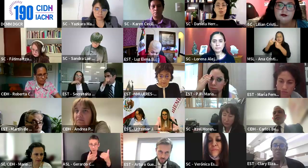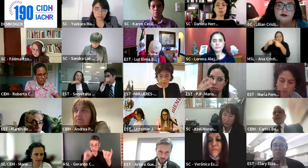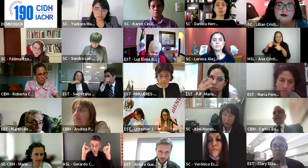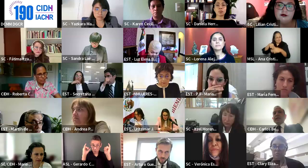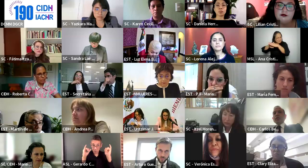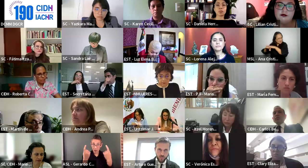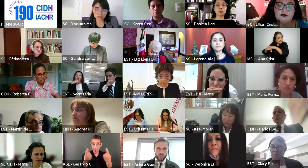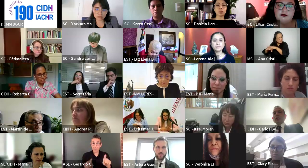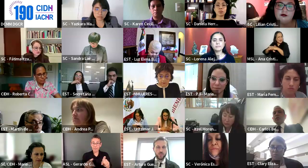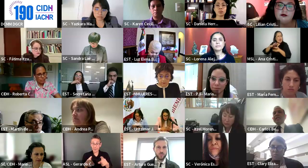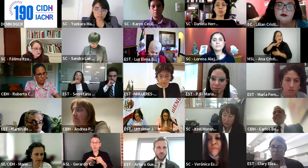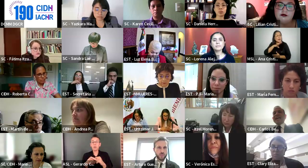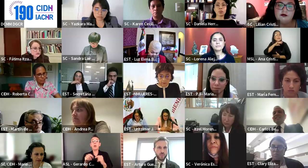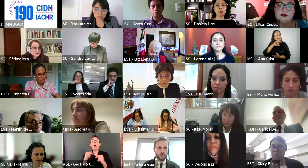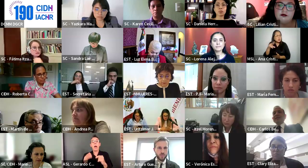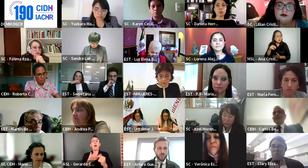yo quisiera tener